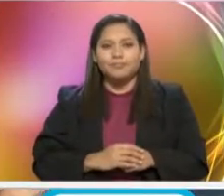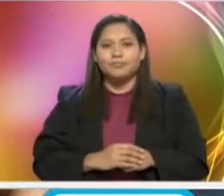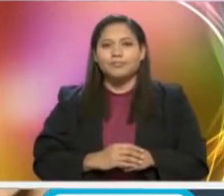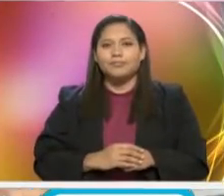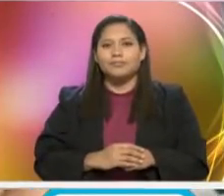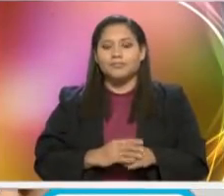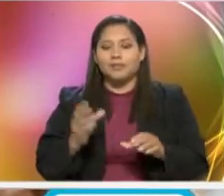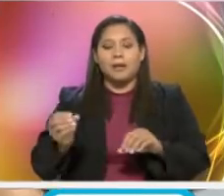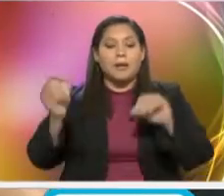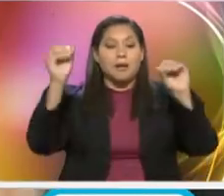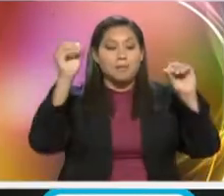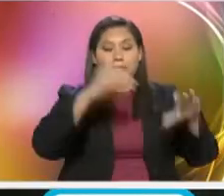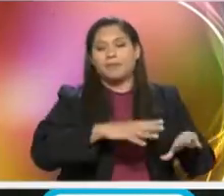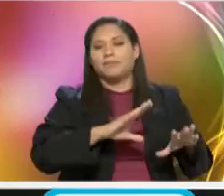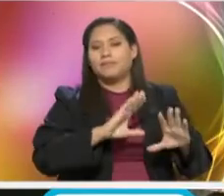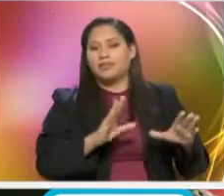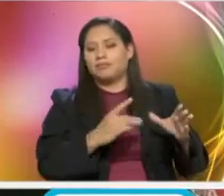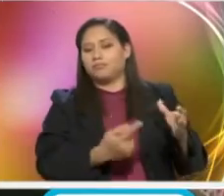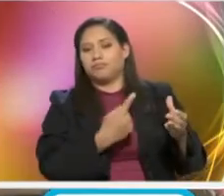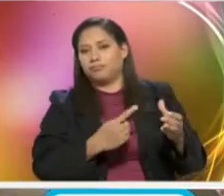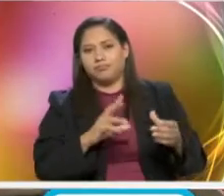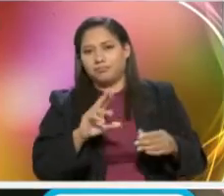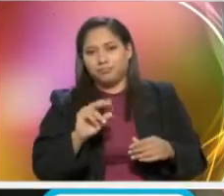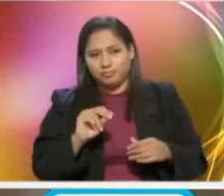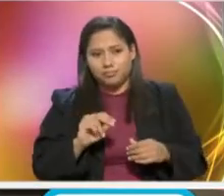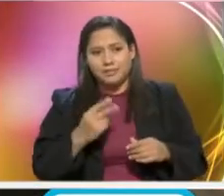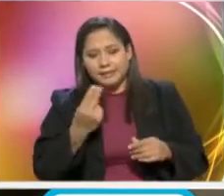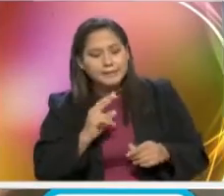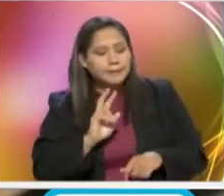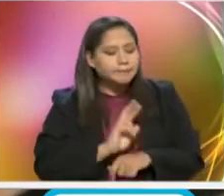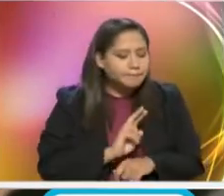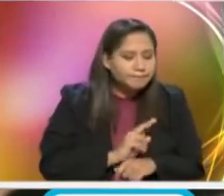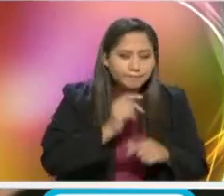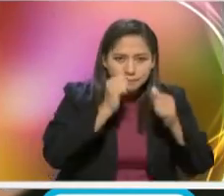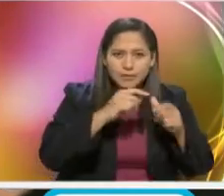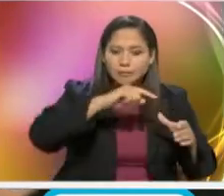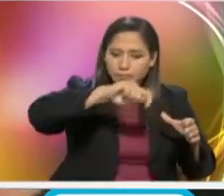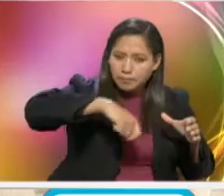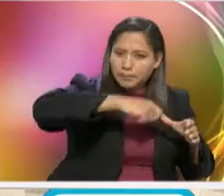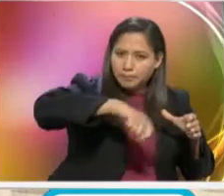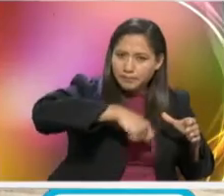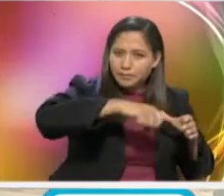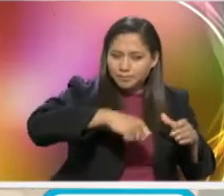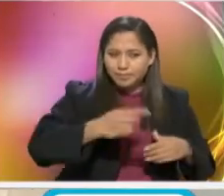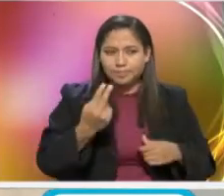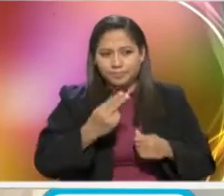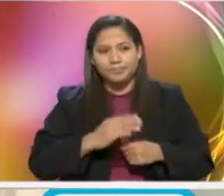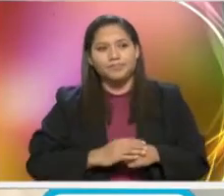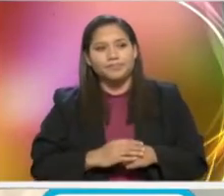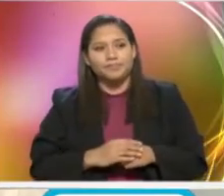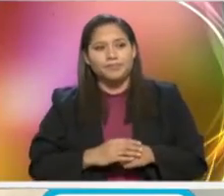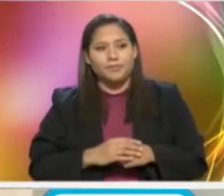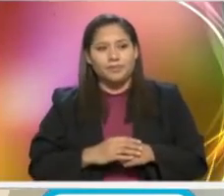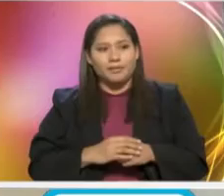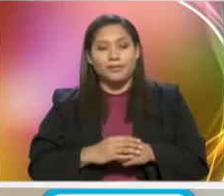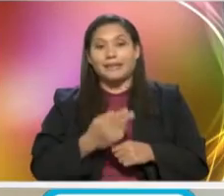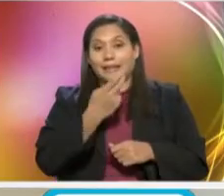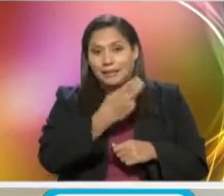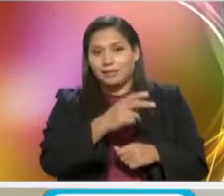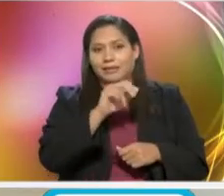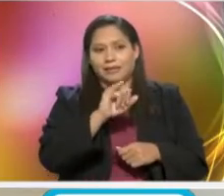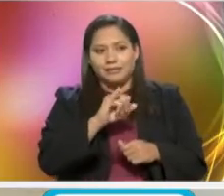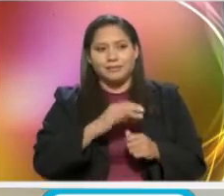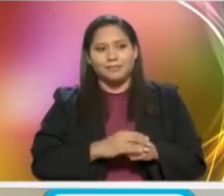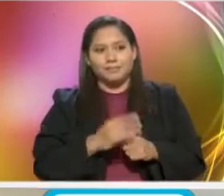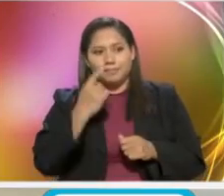la licuadora y de pronto hacer miles de cosas en casa. No, hay que Sí, estar le al aprietas, pendiente. No, y hay que estarle moviendo, sí, mira, ahí se va exactamente. Muy Esa es bien. la consistencia que queremos. Y mira qué